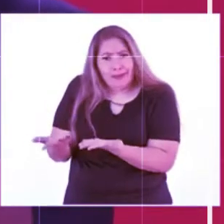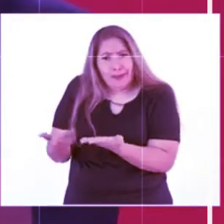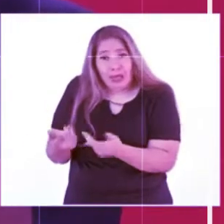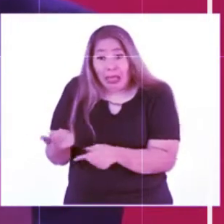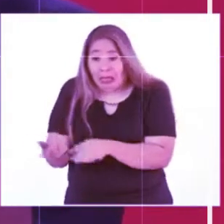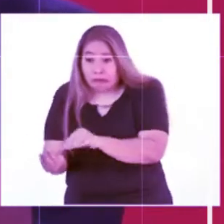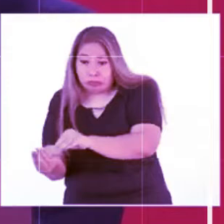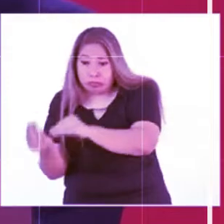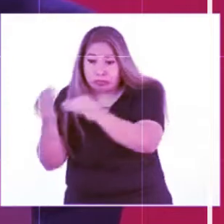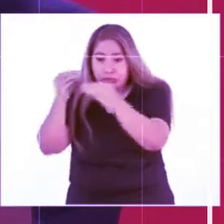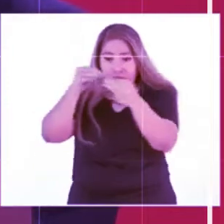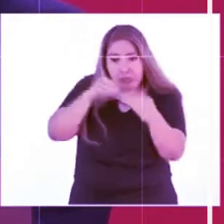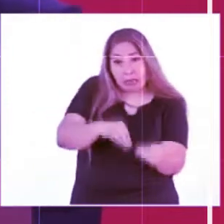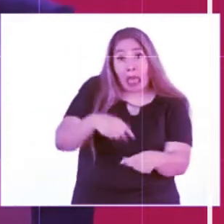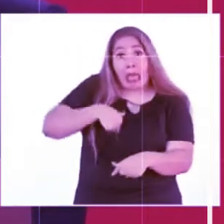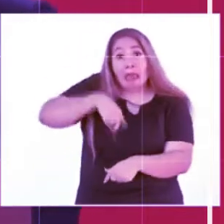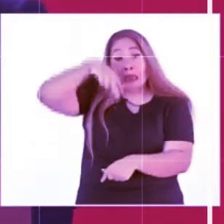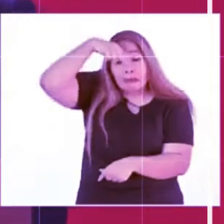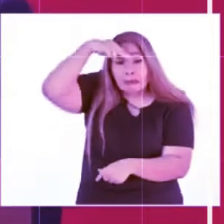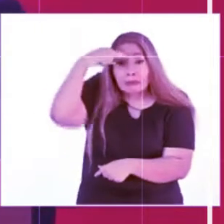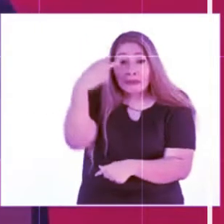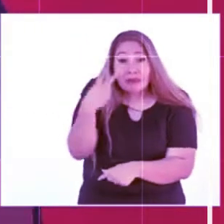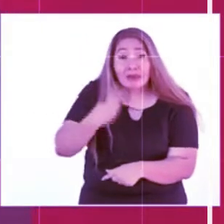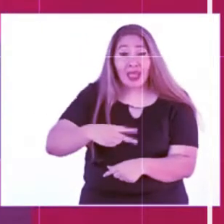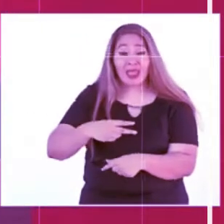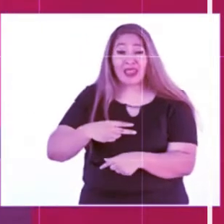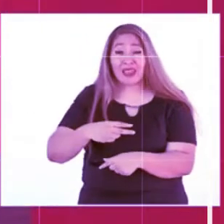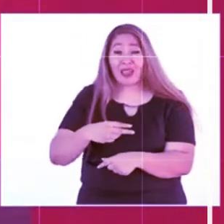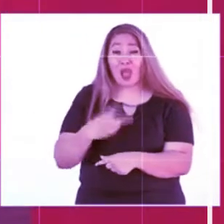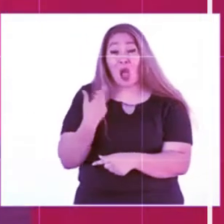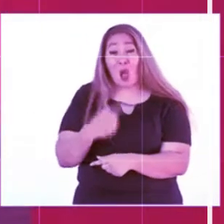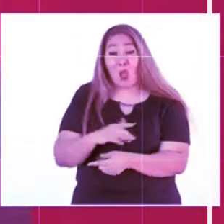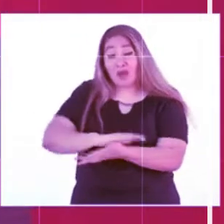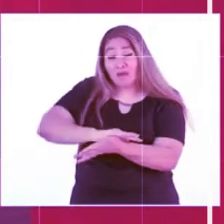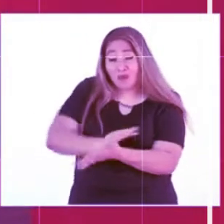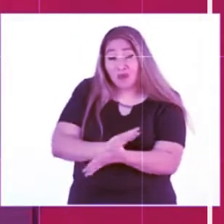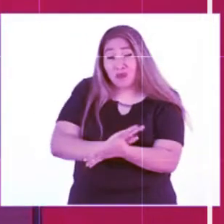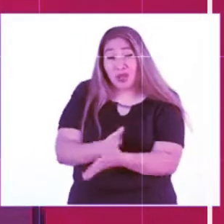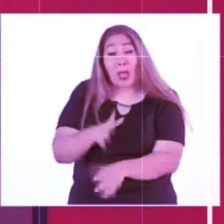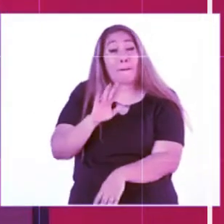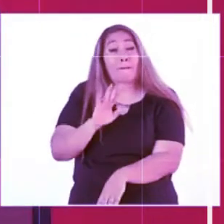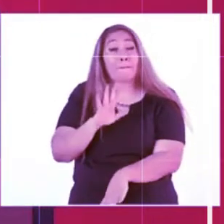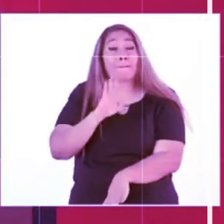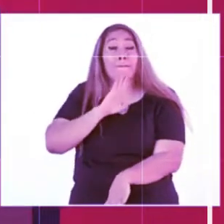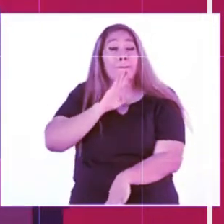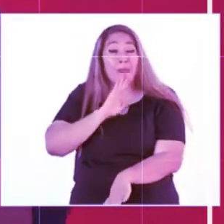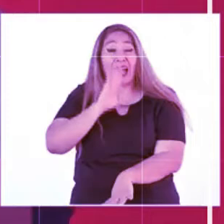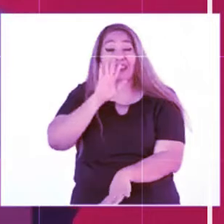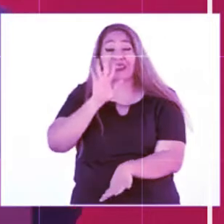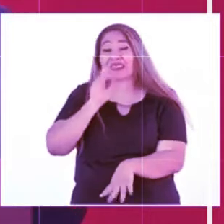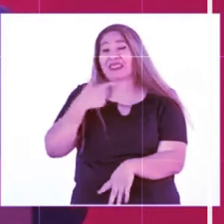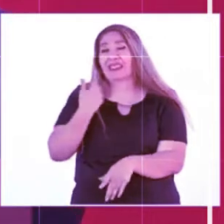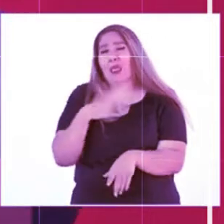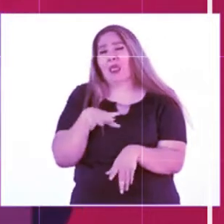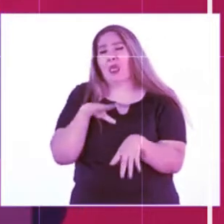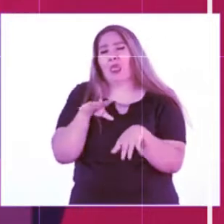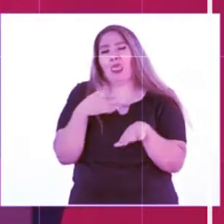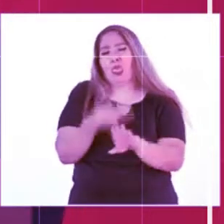México, donde a la exclusión y al maltrato se le